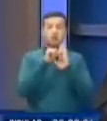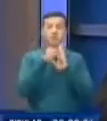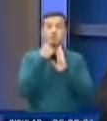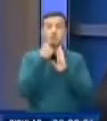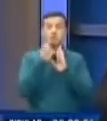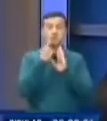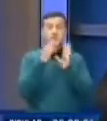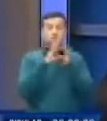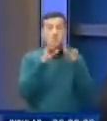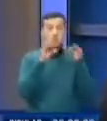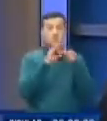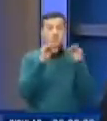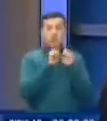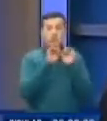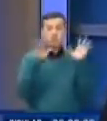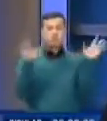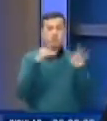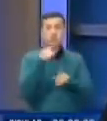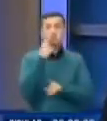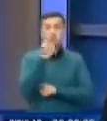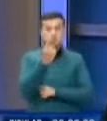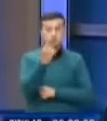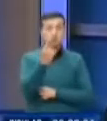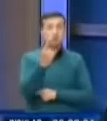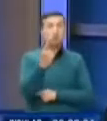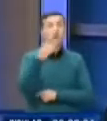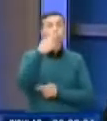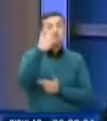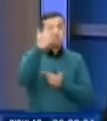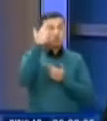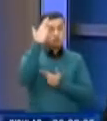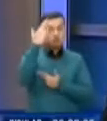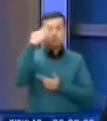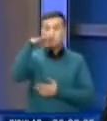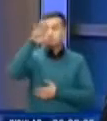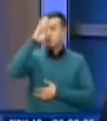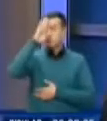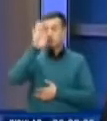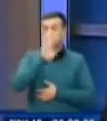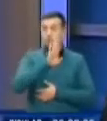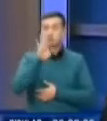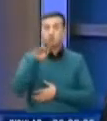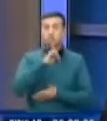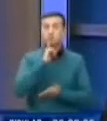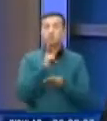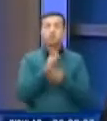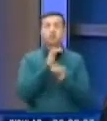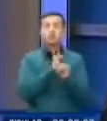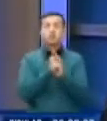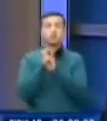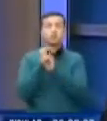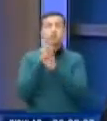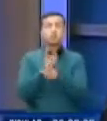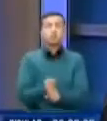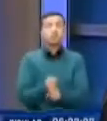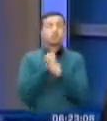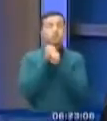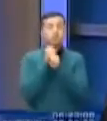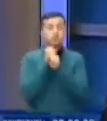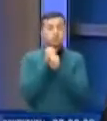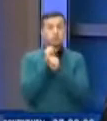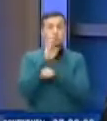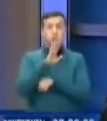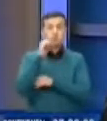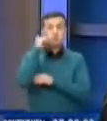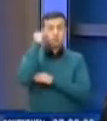una forma tan amplia que señala las fuerzas armadas y la policía nacional son instituciones de protección de